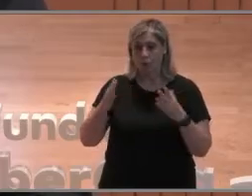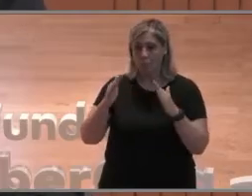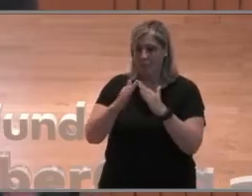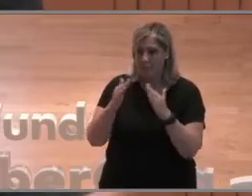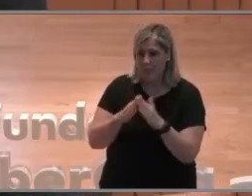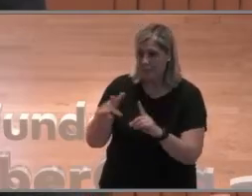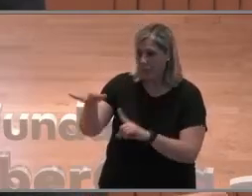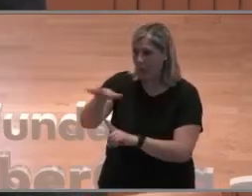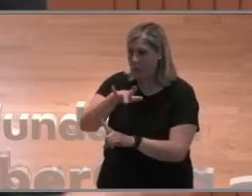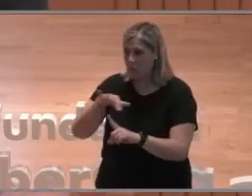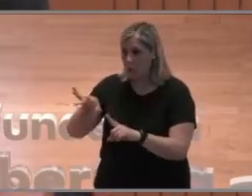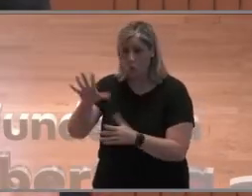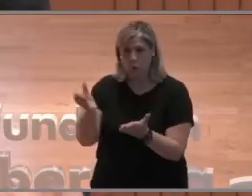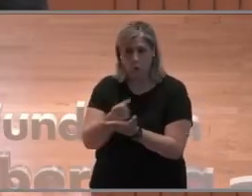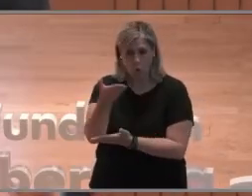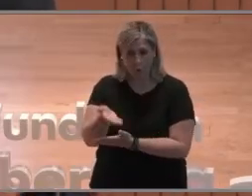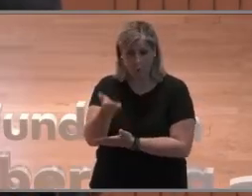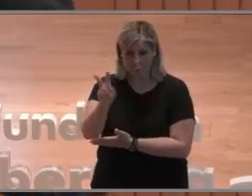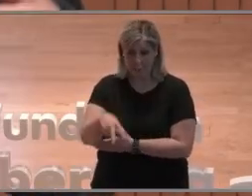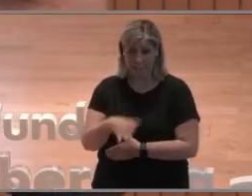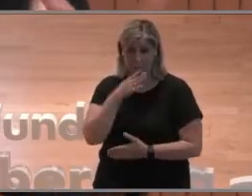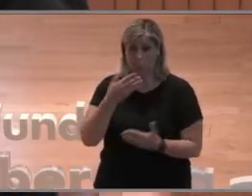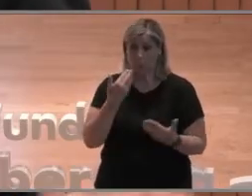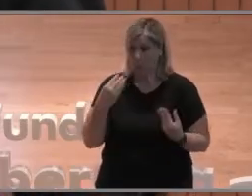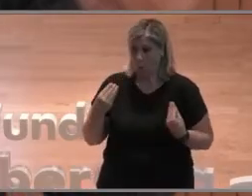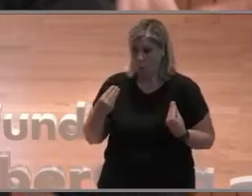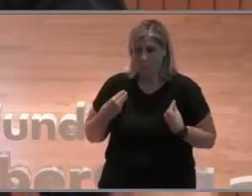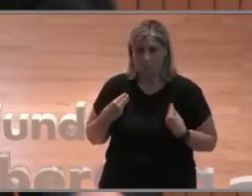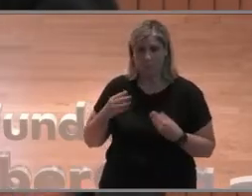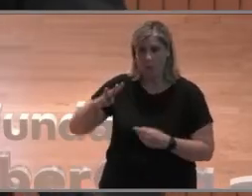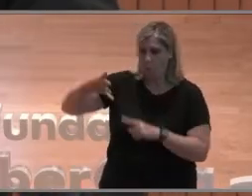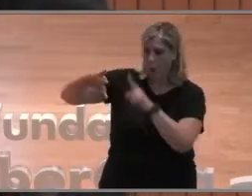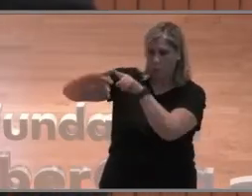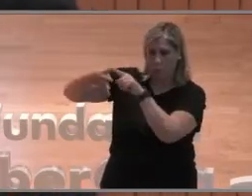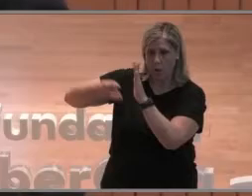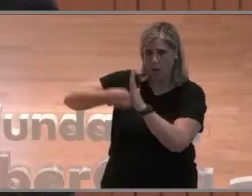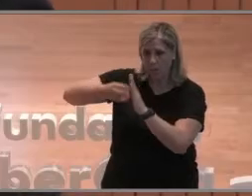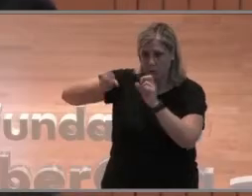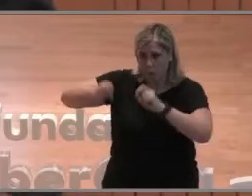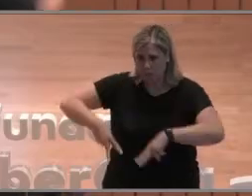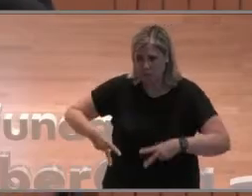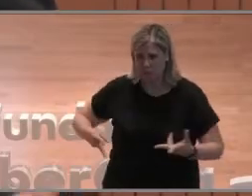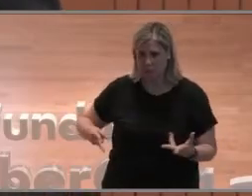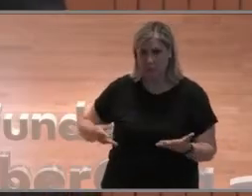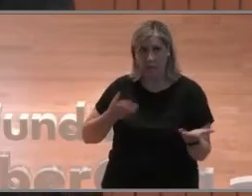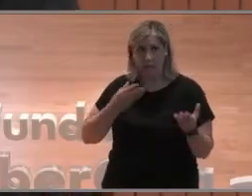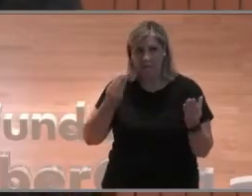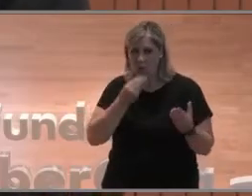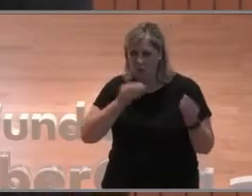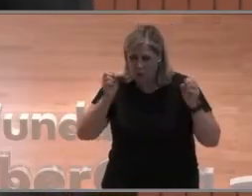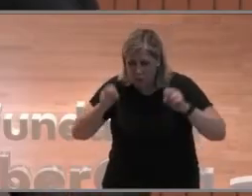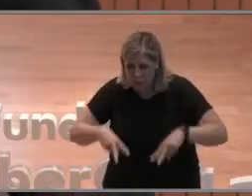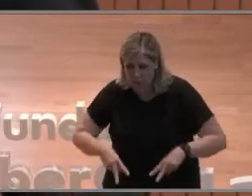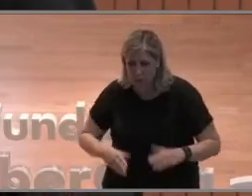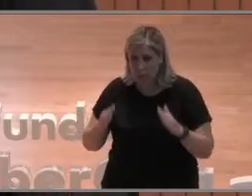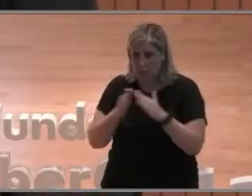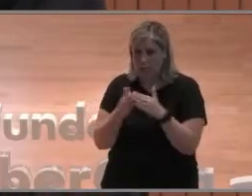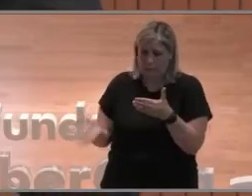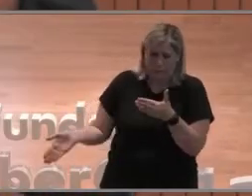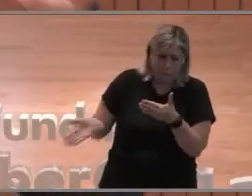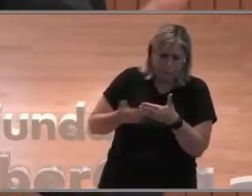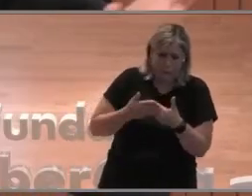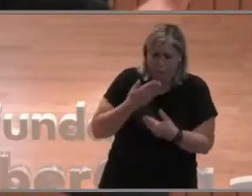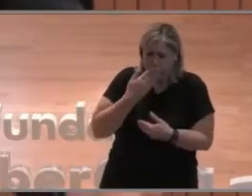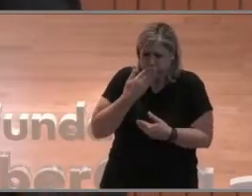entorno. Esto que hemos dicho de vivir en un cuarto sin ascensor, en un barrio humilde de Zaragoza, sin aire acondicionado y con la casa cerrada todo el